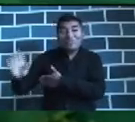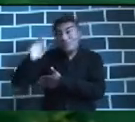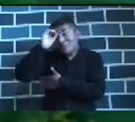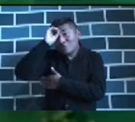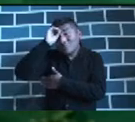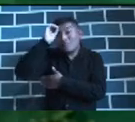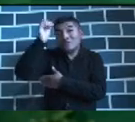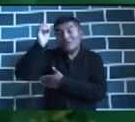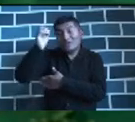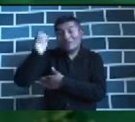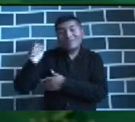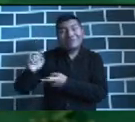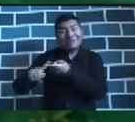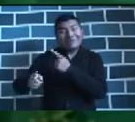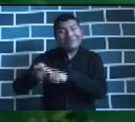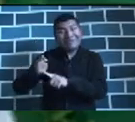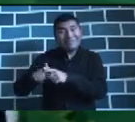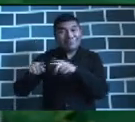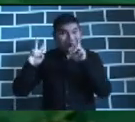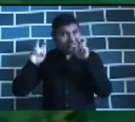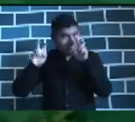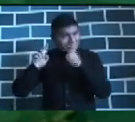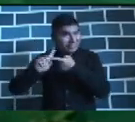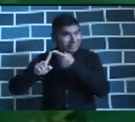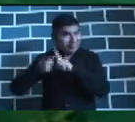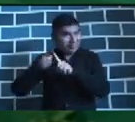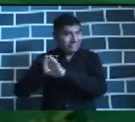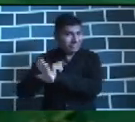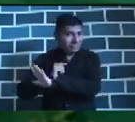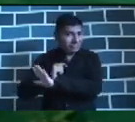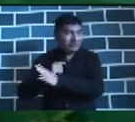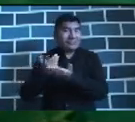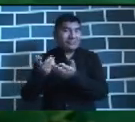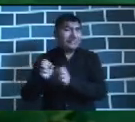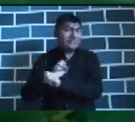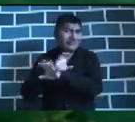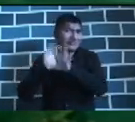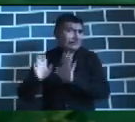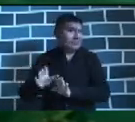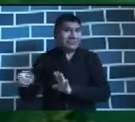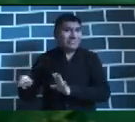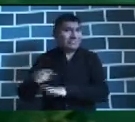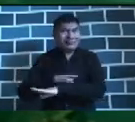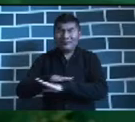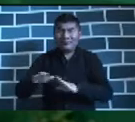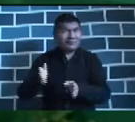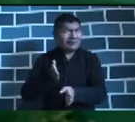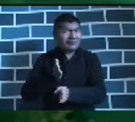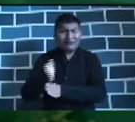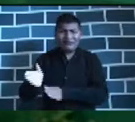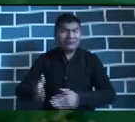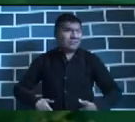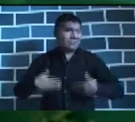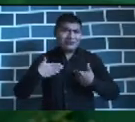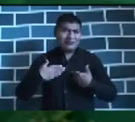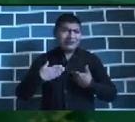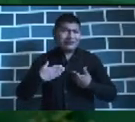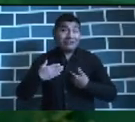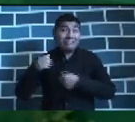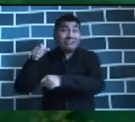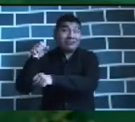nuestros amigos supuestos amigos no evidentemente no nos va bien nos hacemos